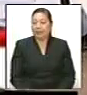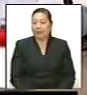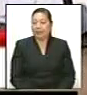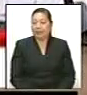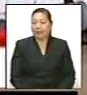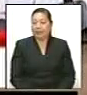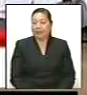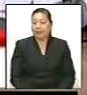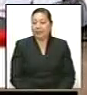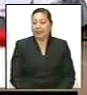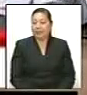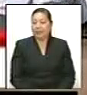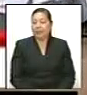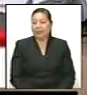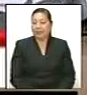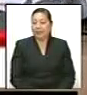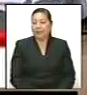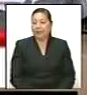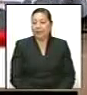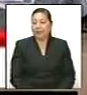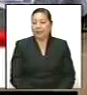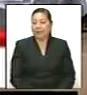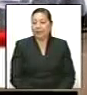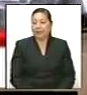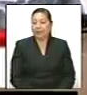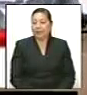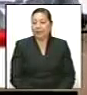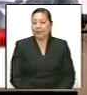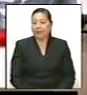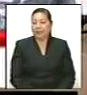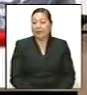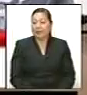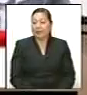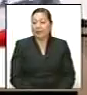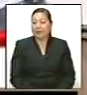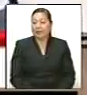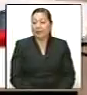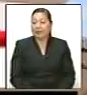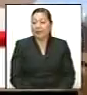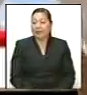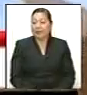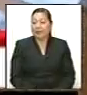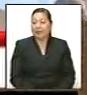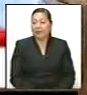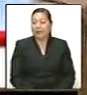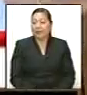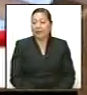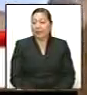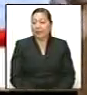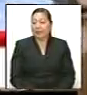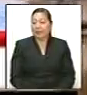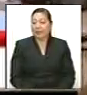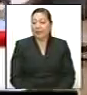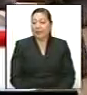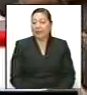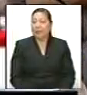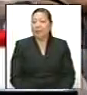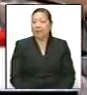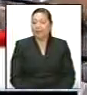Una interrupción me está pidiendo el congresista Pacori. Tiene el uso de la palabra para una interrupción al congresista Pacori.